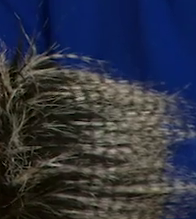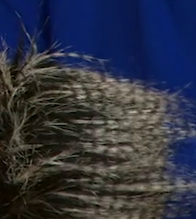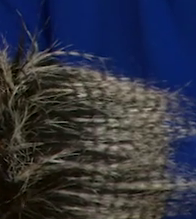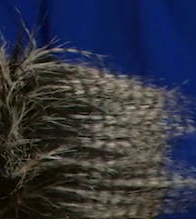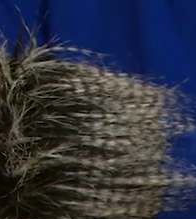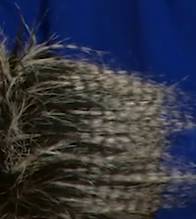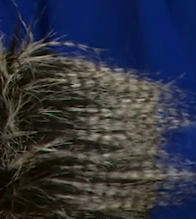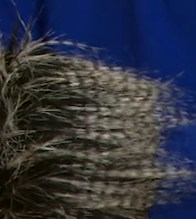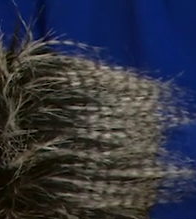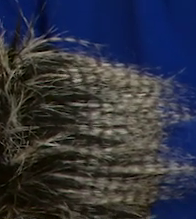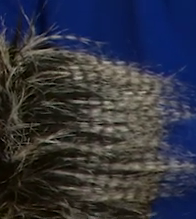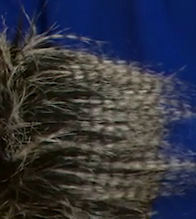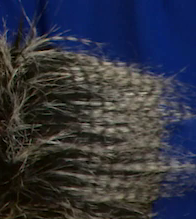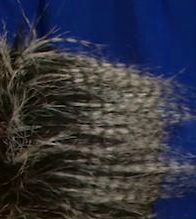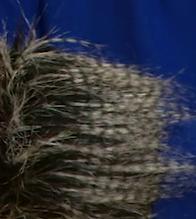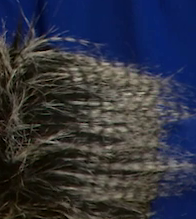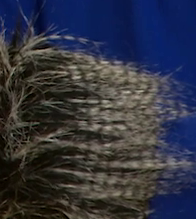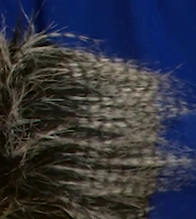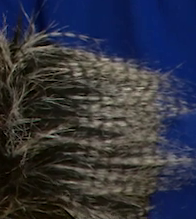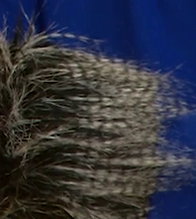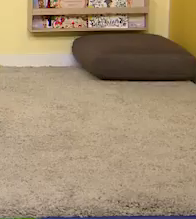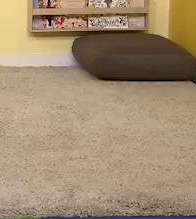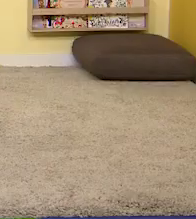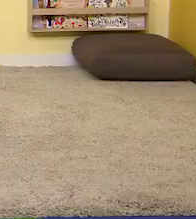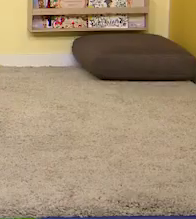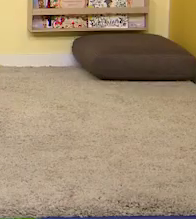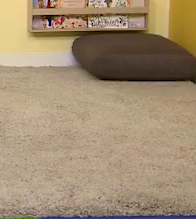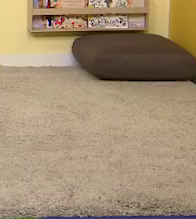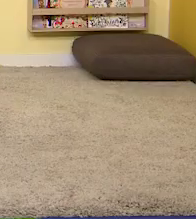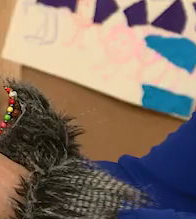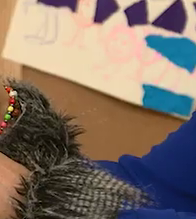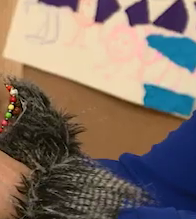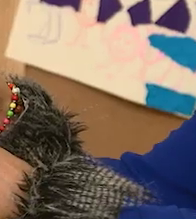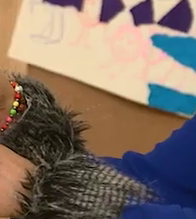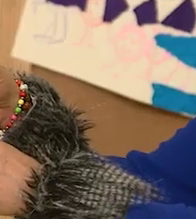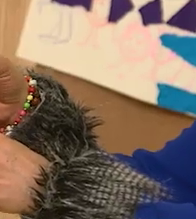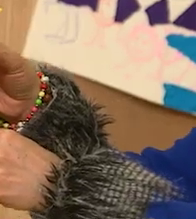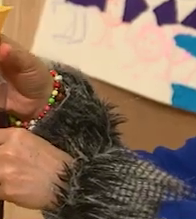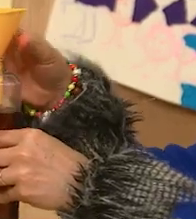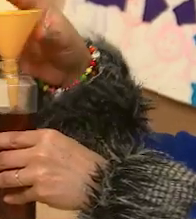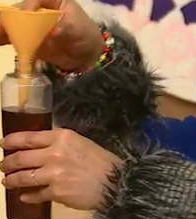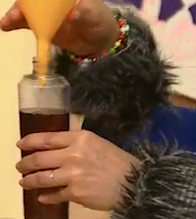¡Wow! ¡Qué color tomó!